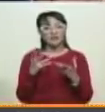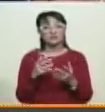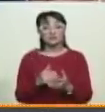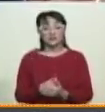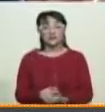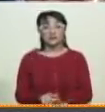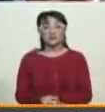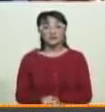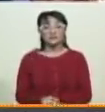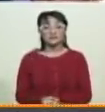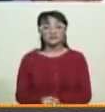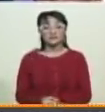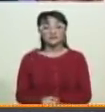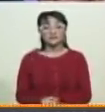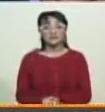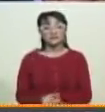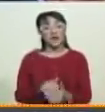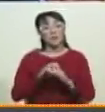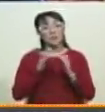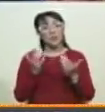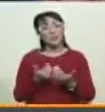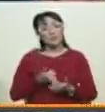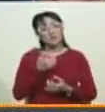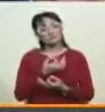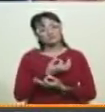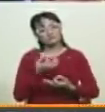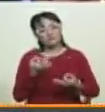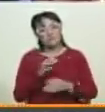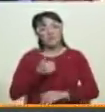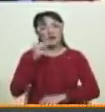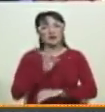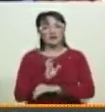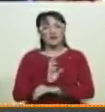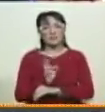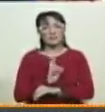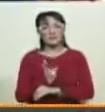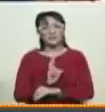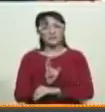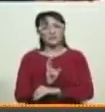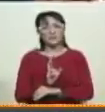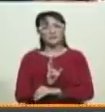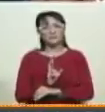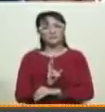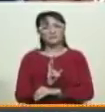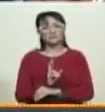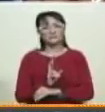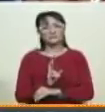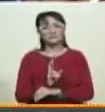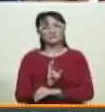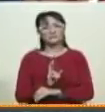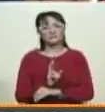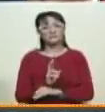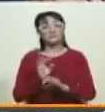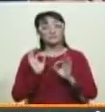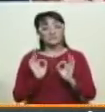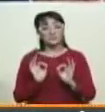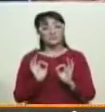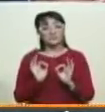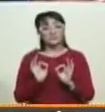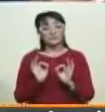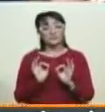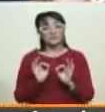más eficaz que existe en el mundo entero, el más transparente, el más rápido que existe en el mundo entero, y de esa manera es